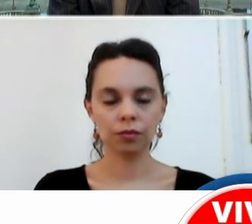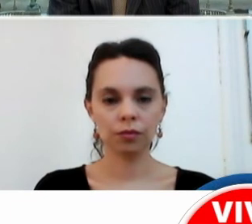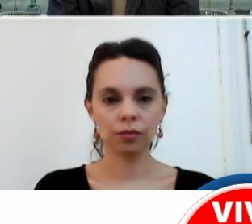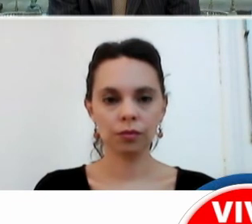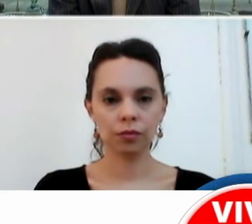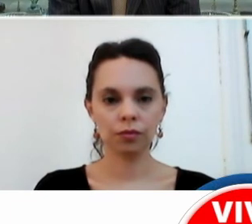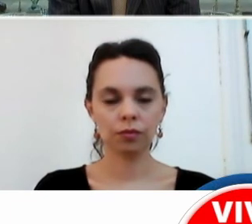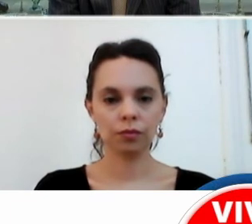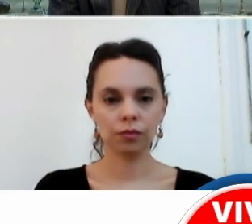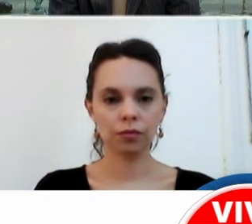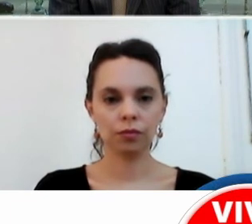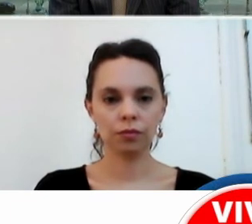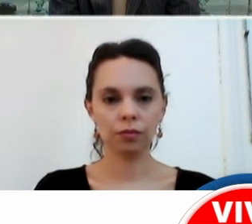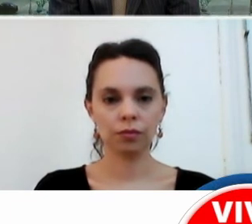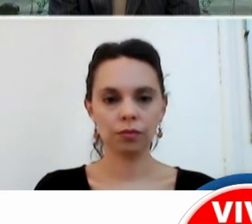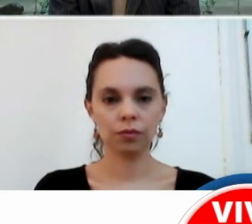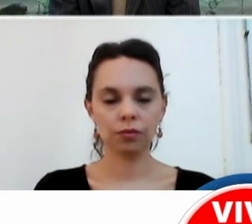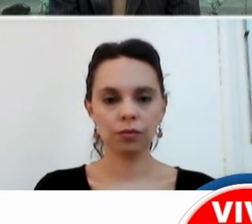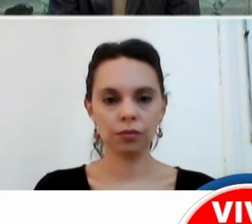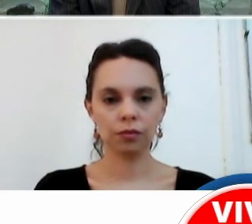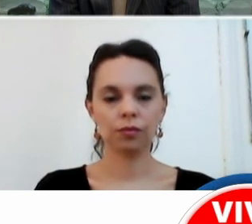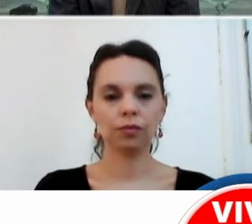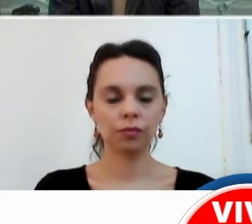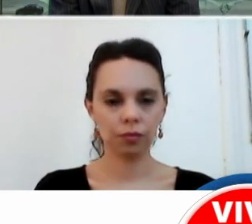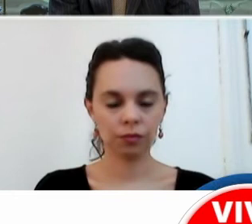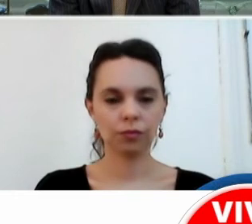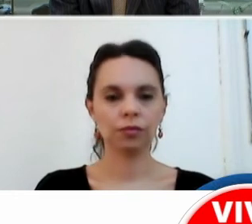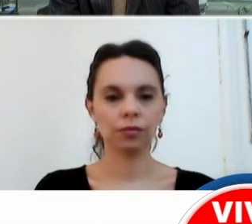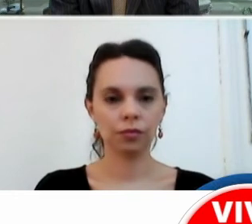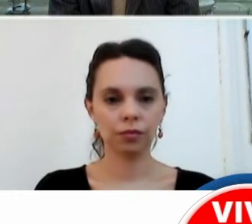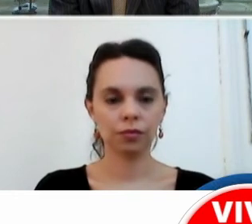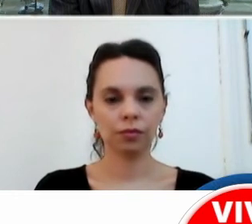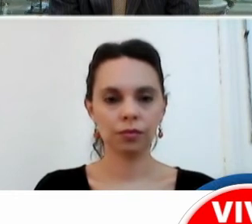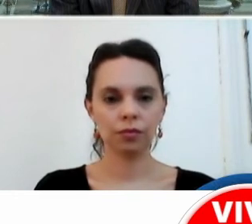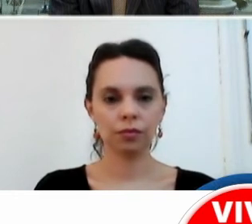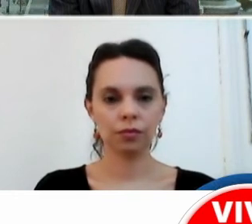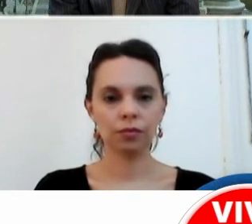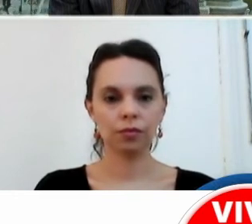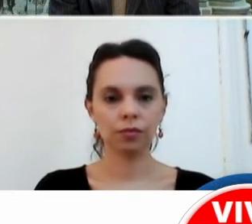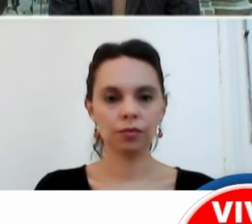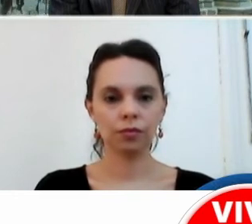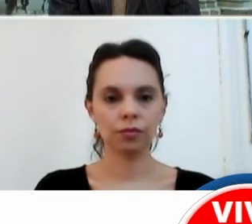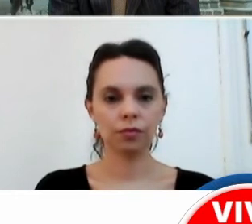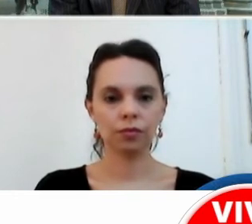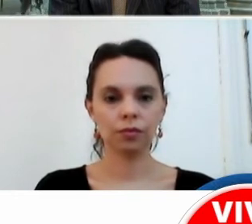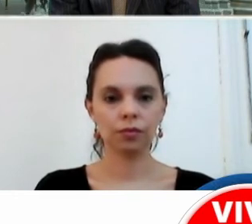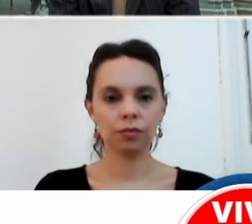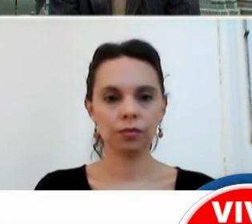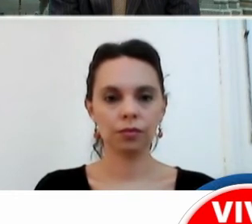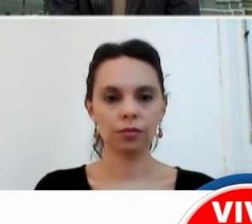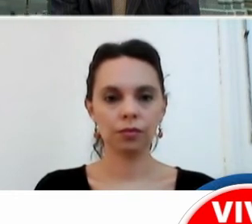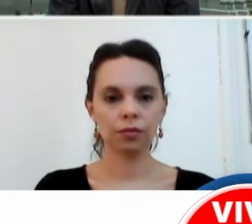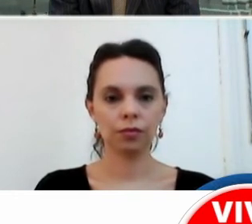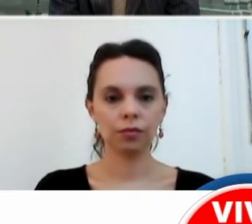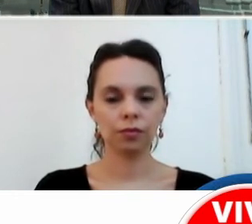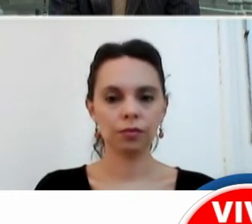pienso en Grecia de no hace tanto, para tomar alguna referencia, me parece que ha habido una